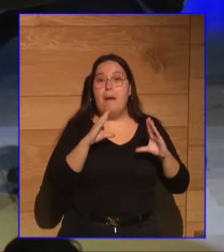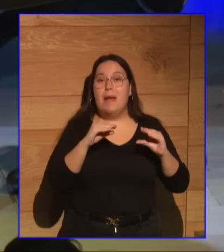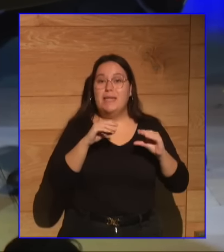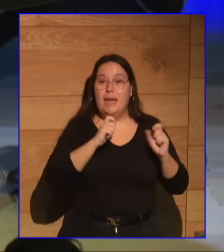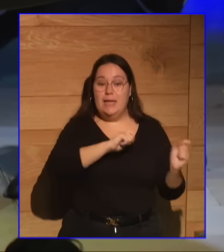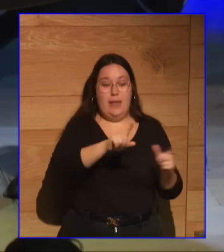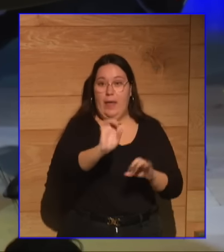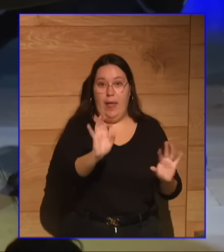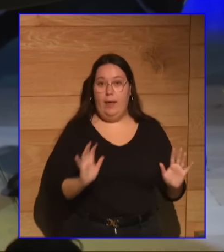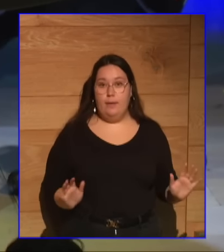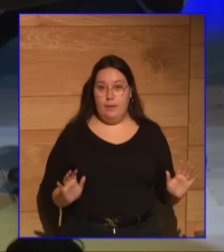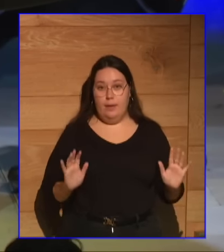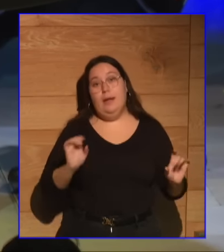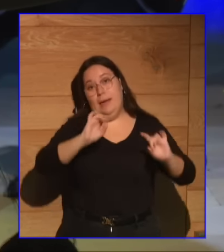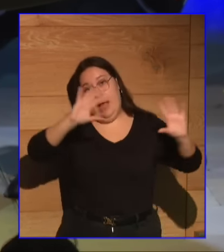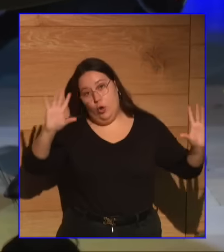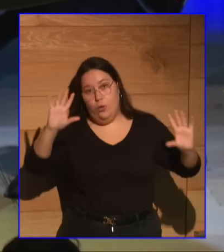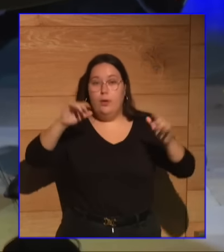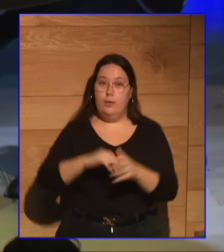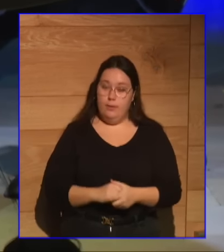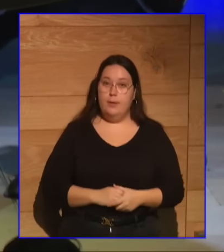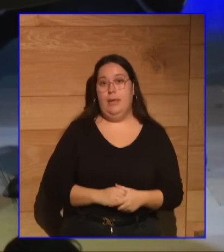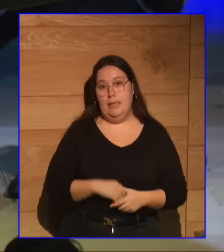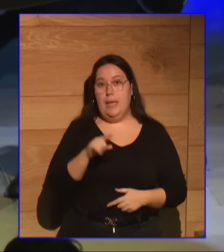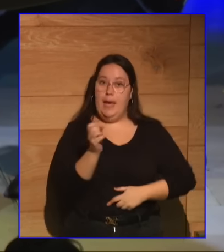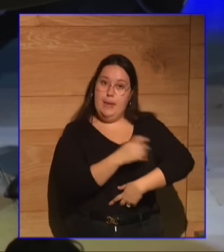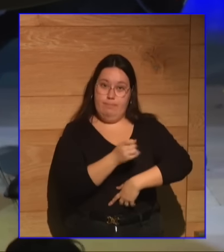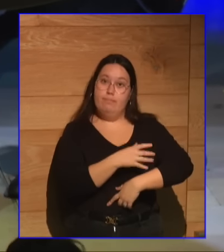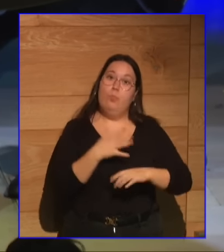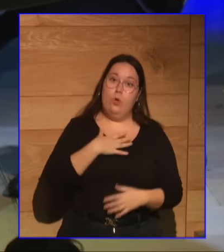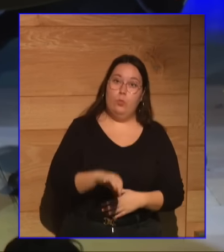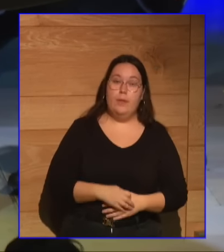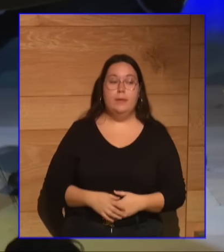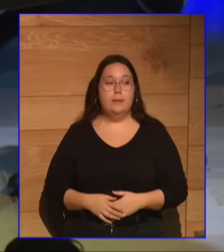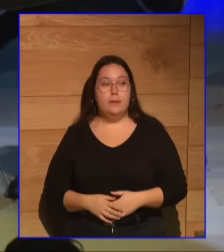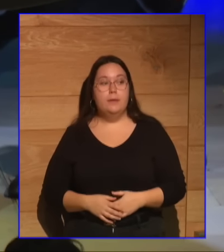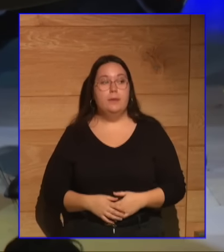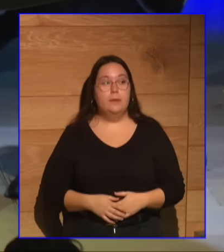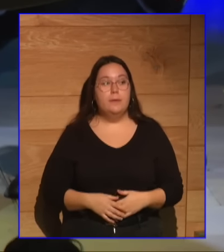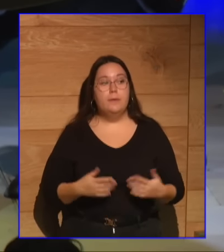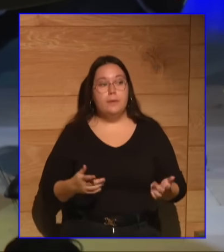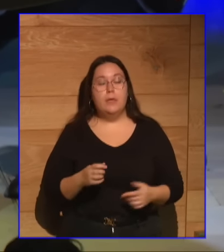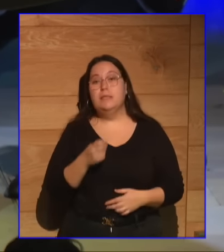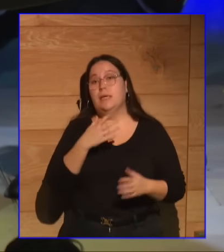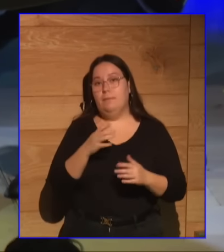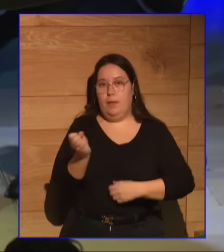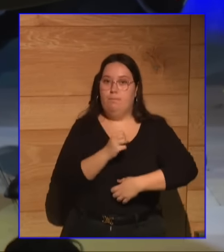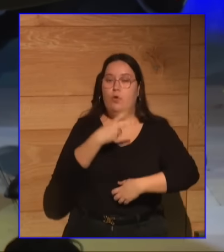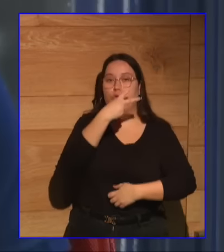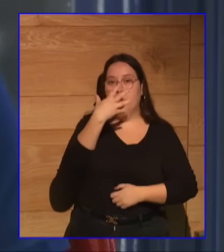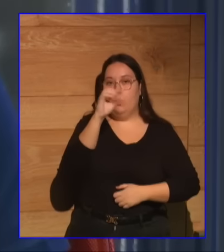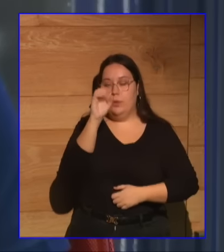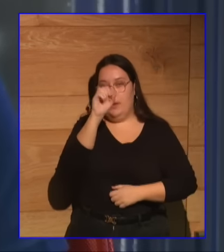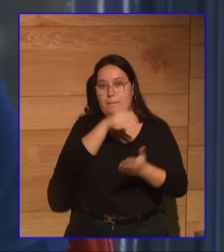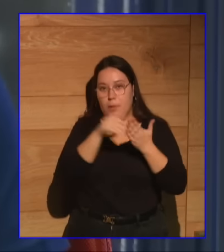gente del equipo, del rodaje. ¡Claro! De ahí fue repelando. Dijo, vamos a medias. Y fueron a medias. Y se llevó